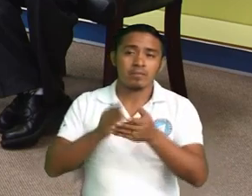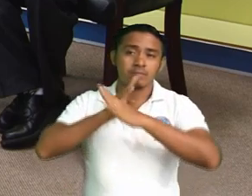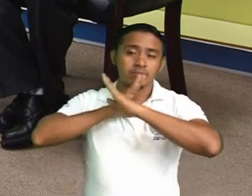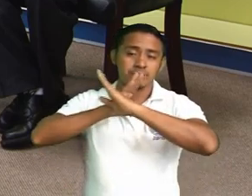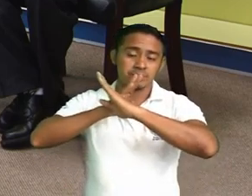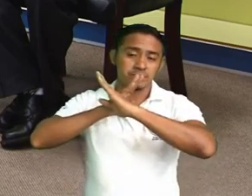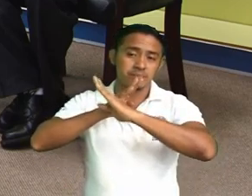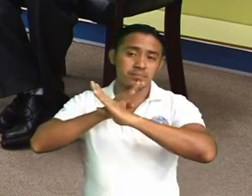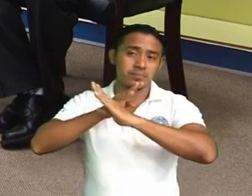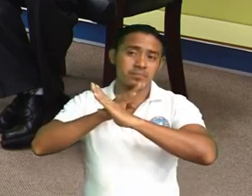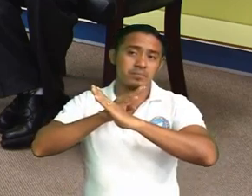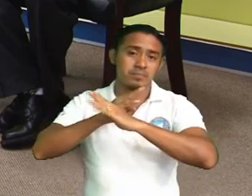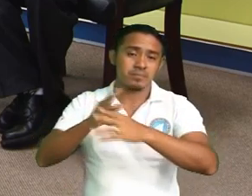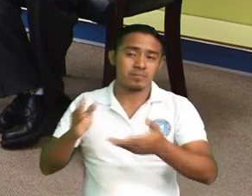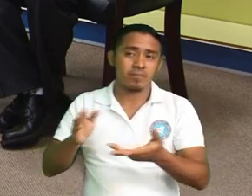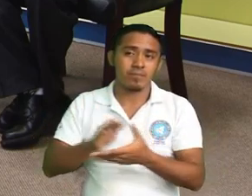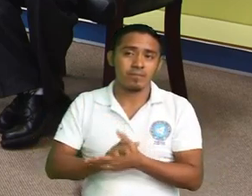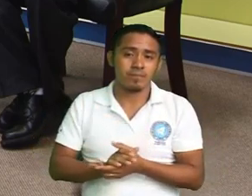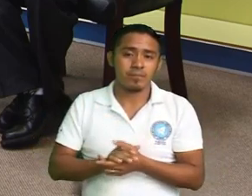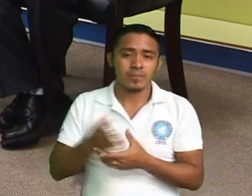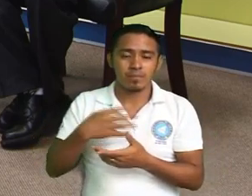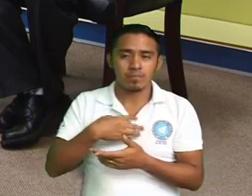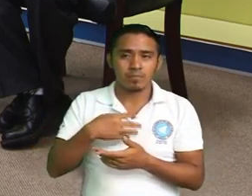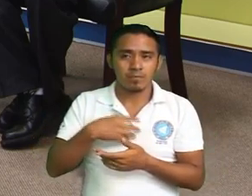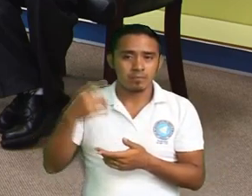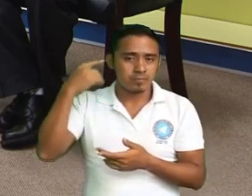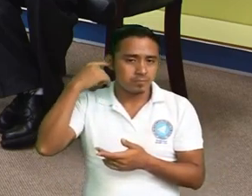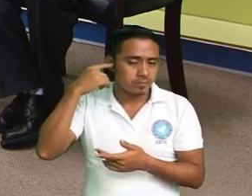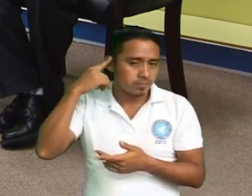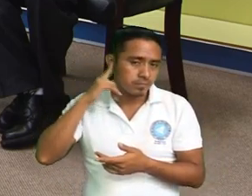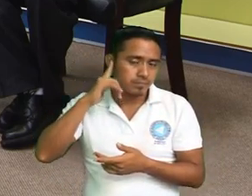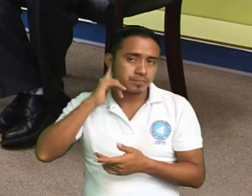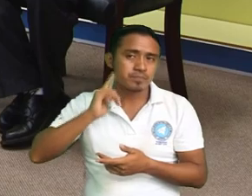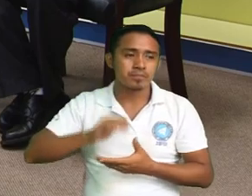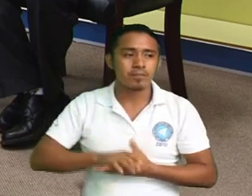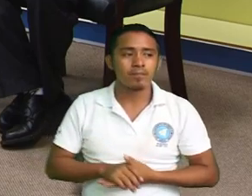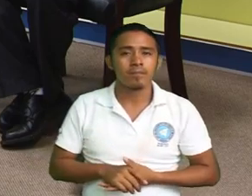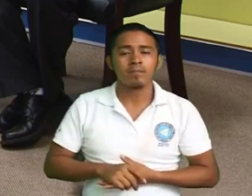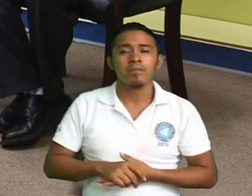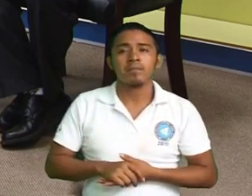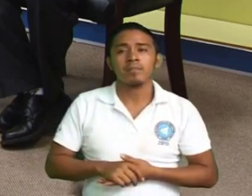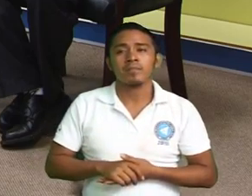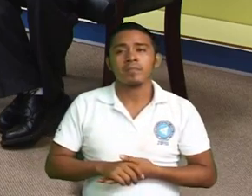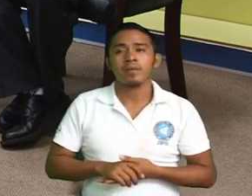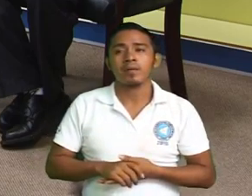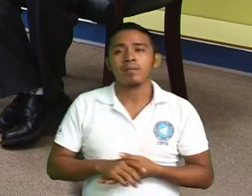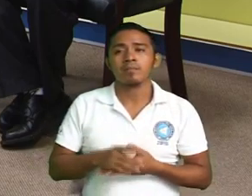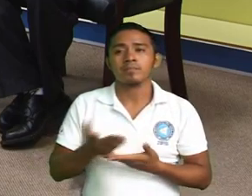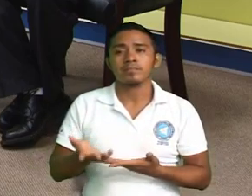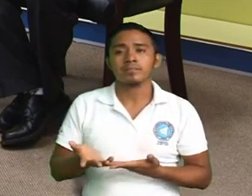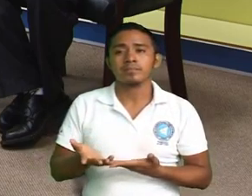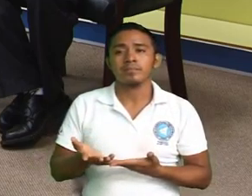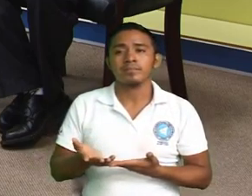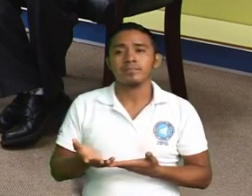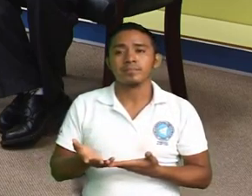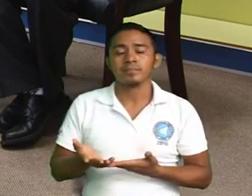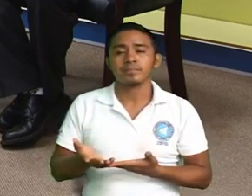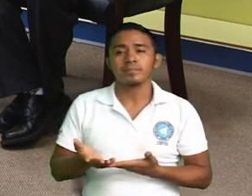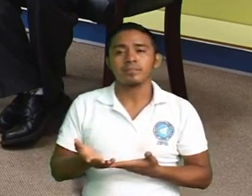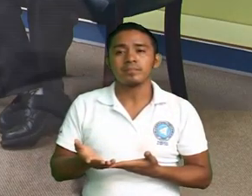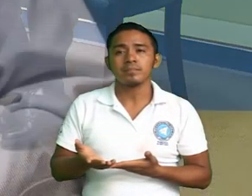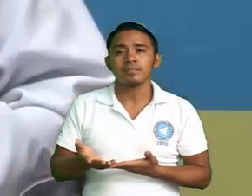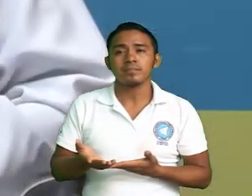piel del conducto auditivo externo. Entonces, ahí es donde